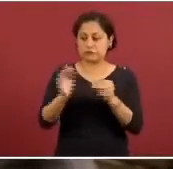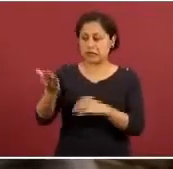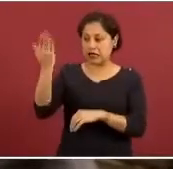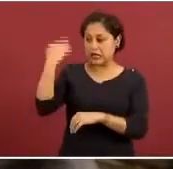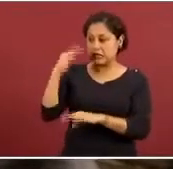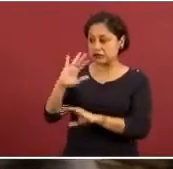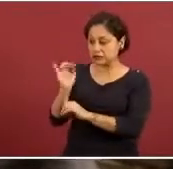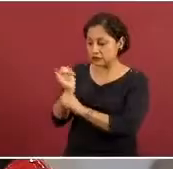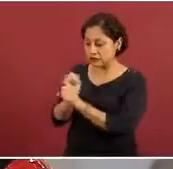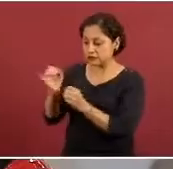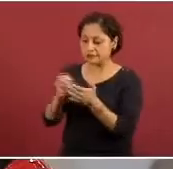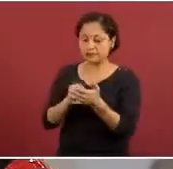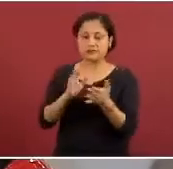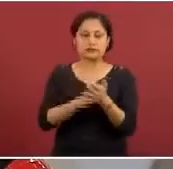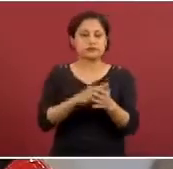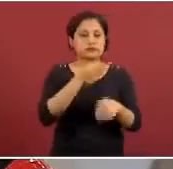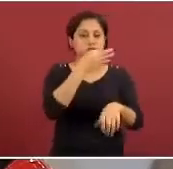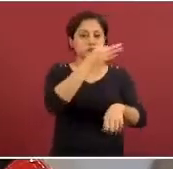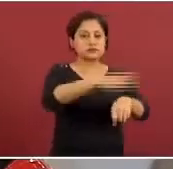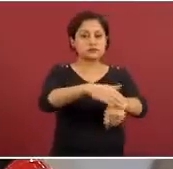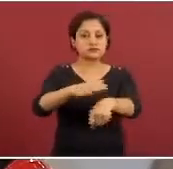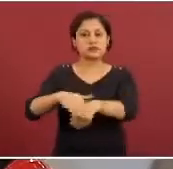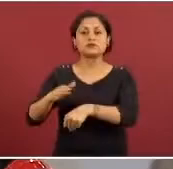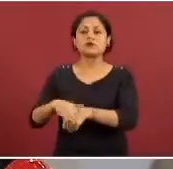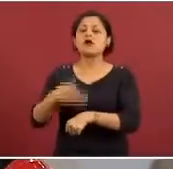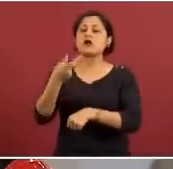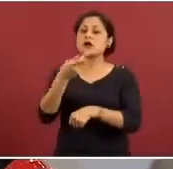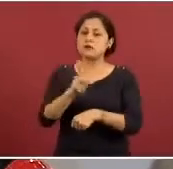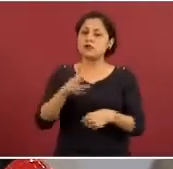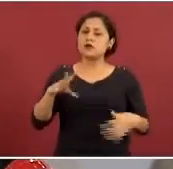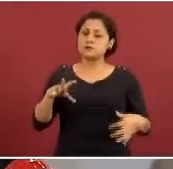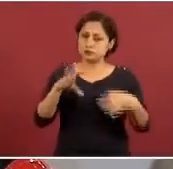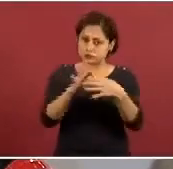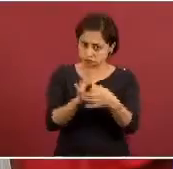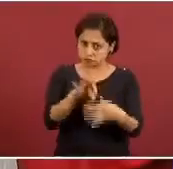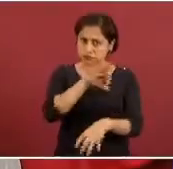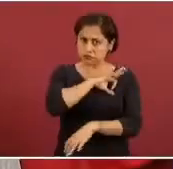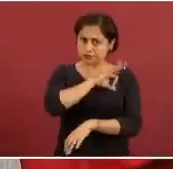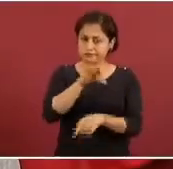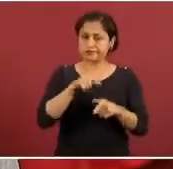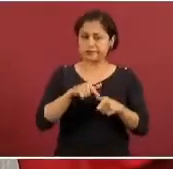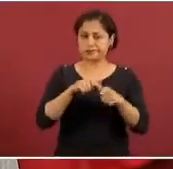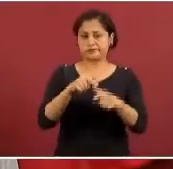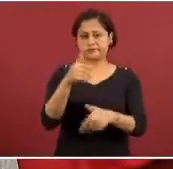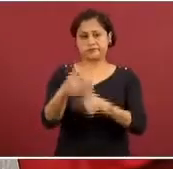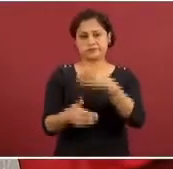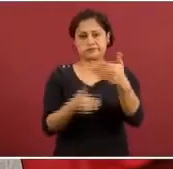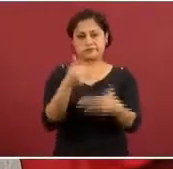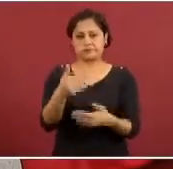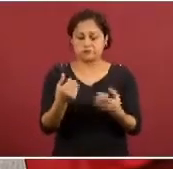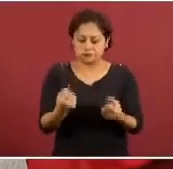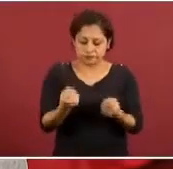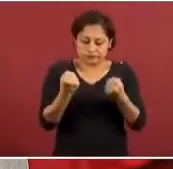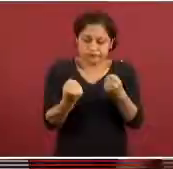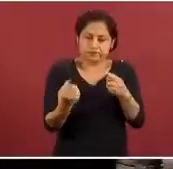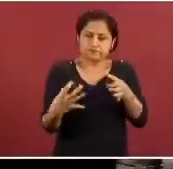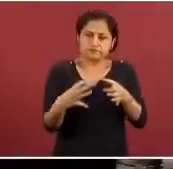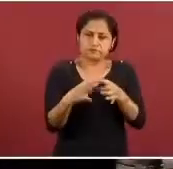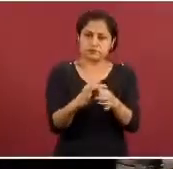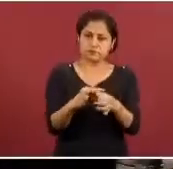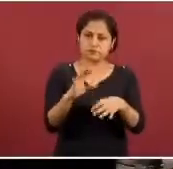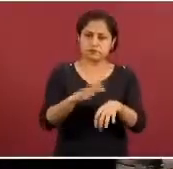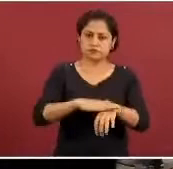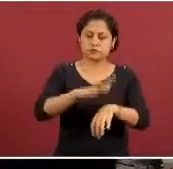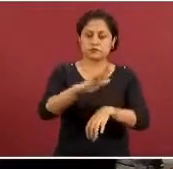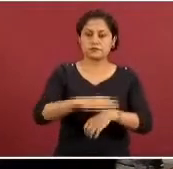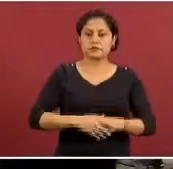redes familiares, laborales y de amistad y fortalezcamos nuestro vínculo social. La siguiente, por